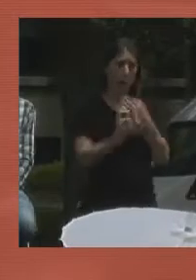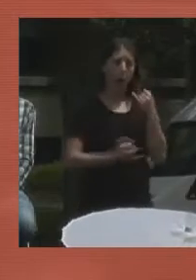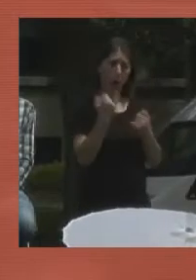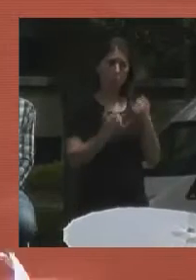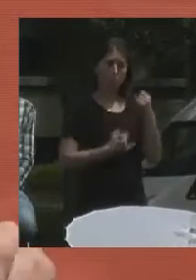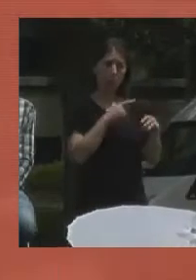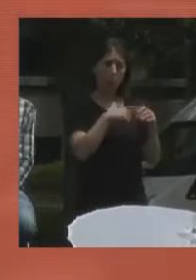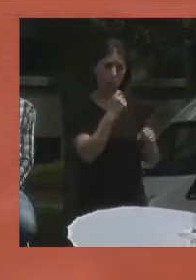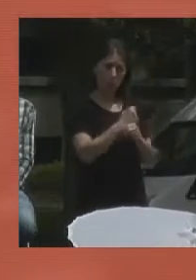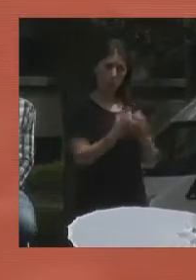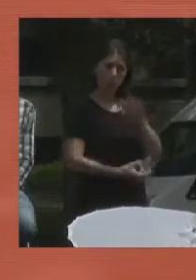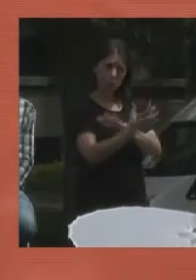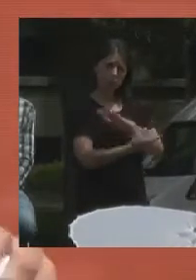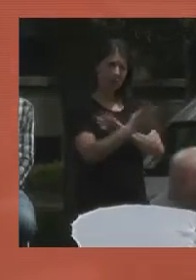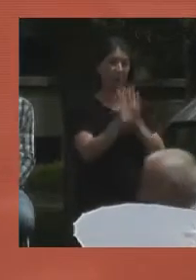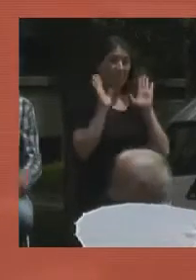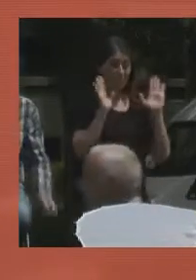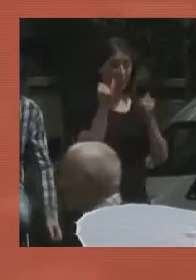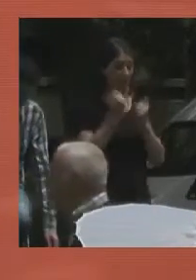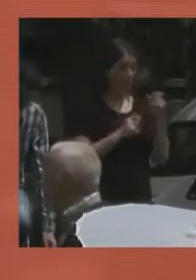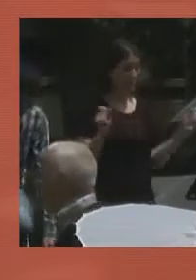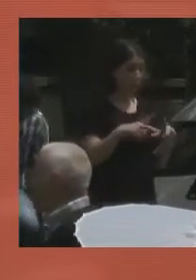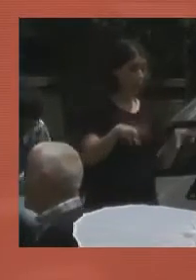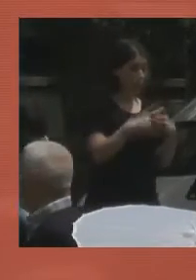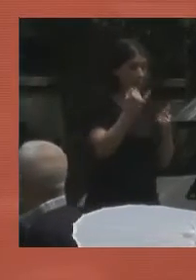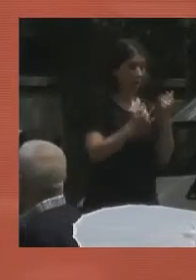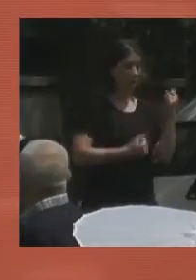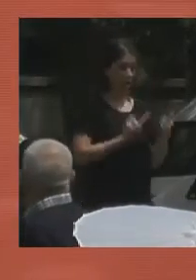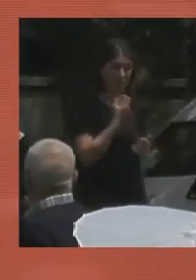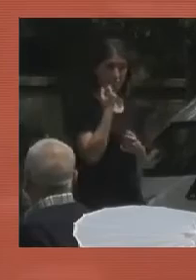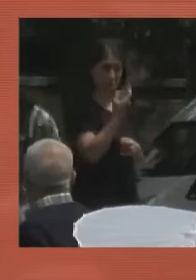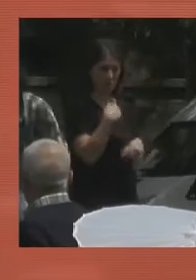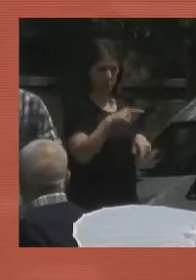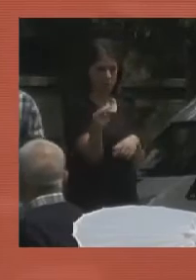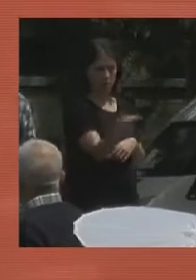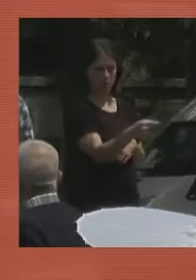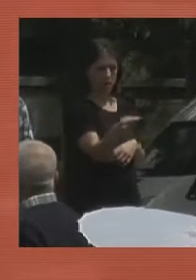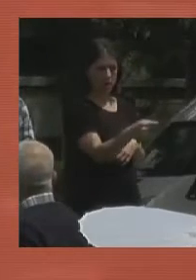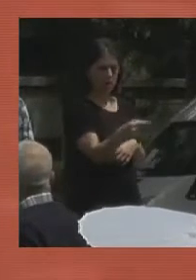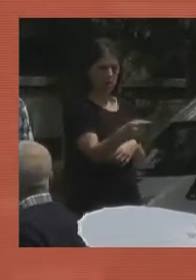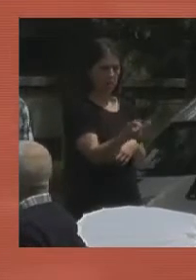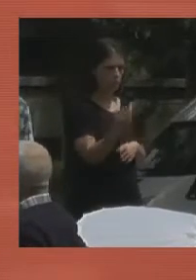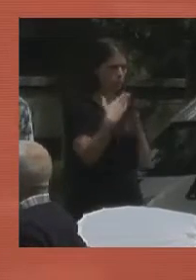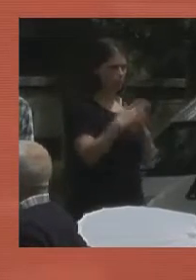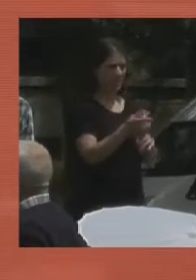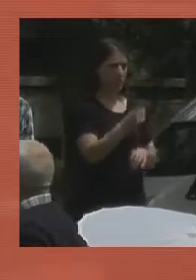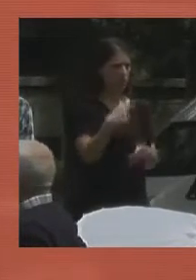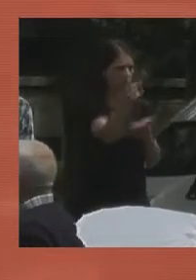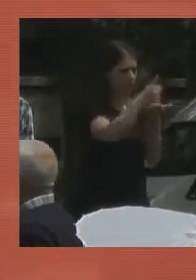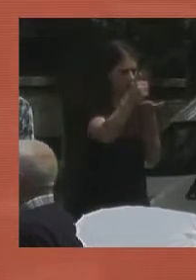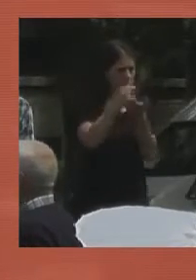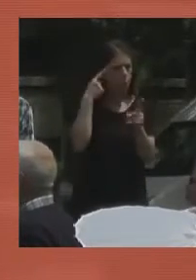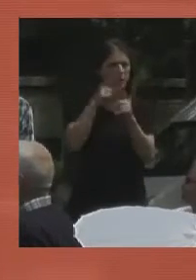traballo. E aínda así, a Seguridade Social ten os números en negativo. Non dá, co que se recauda non dá para